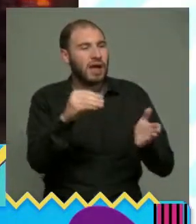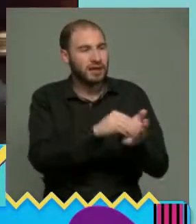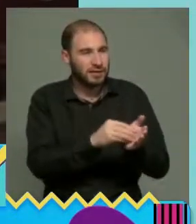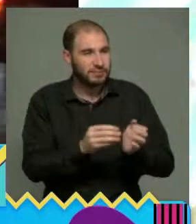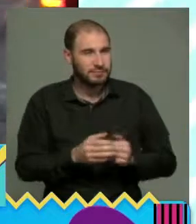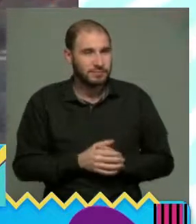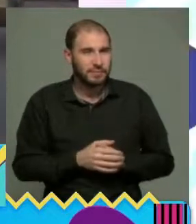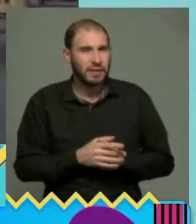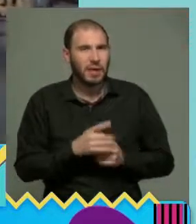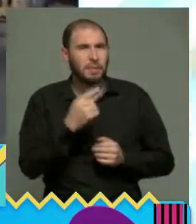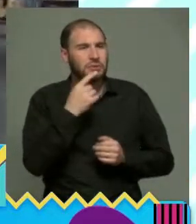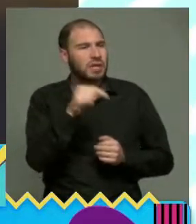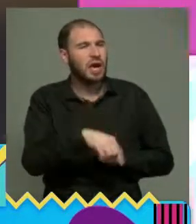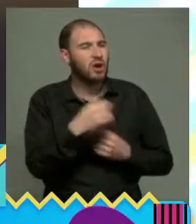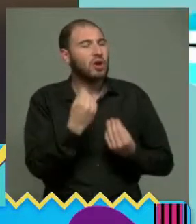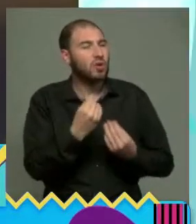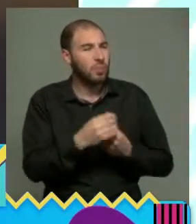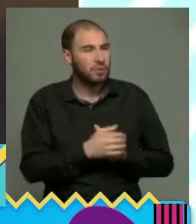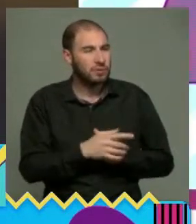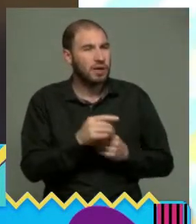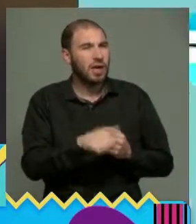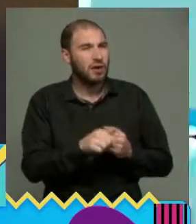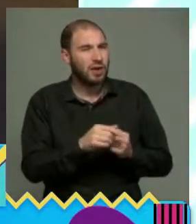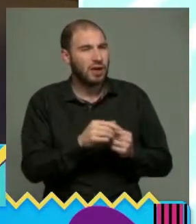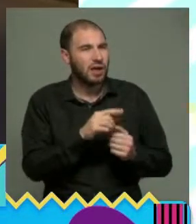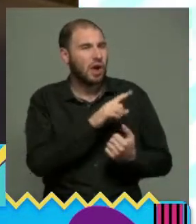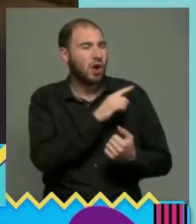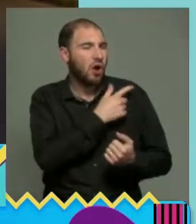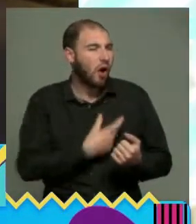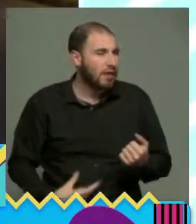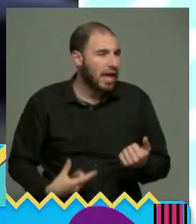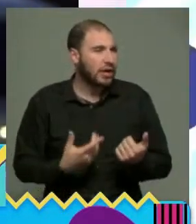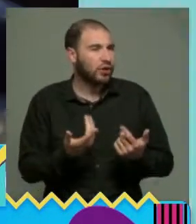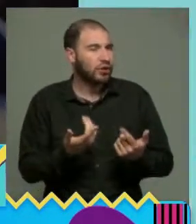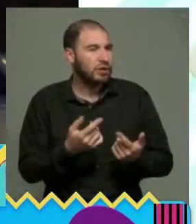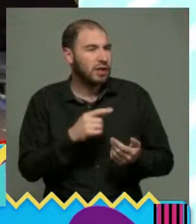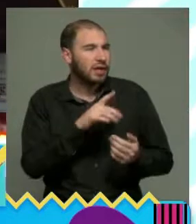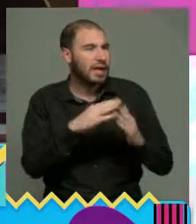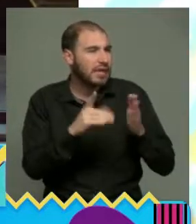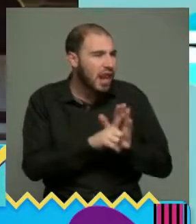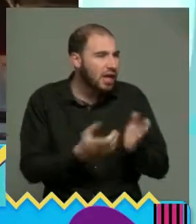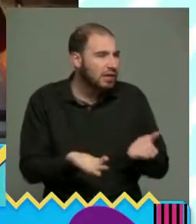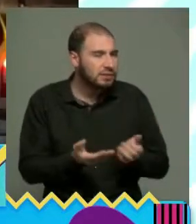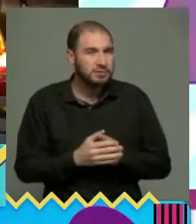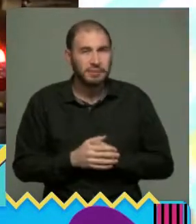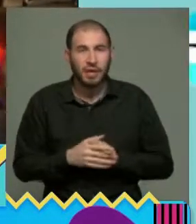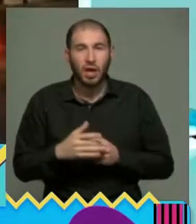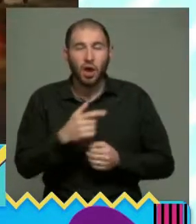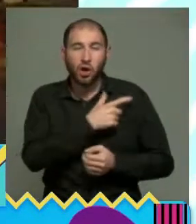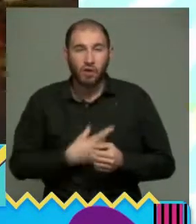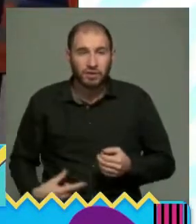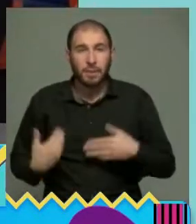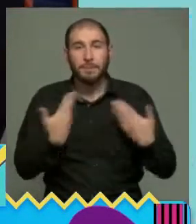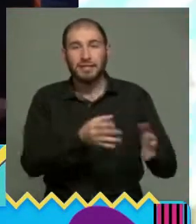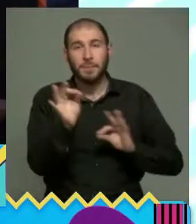implementar, ¿en qué estado está? ¿Actualmente se encuentra en Poder Ejecutivo? ¿Está en Poder Legislativo? Sí, el Poder Ejecutivo mandó